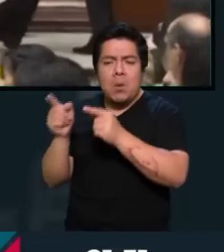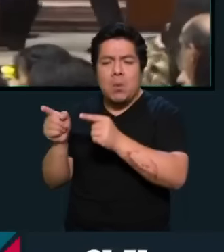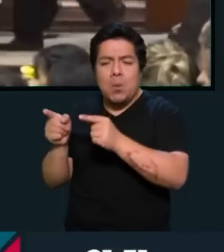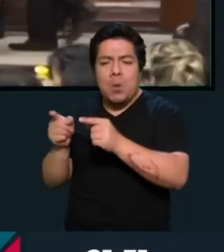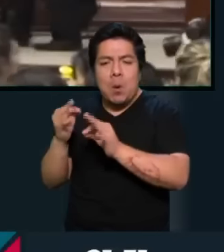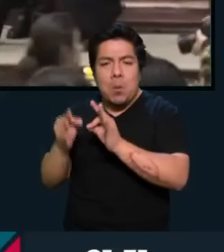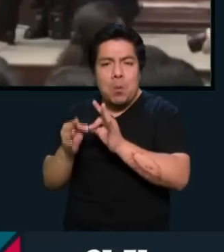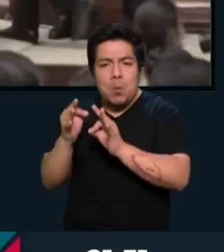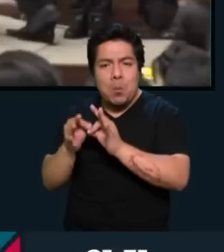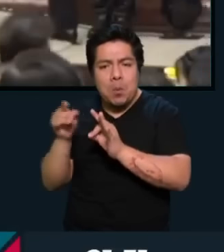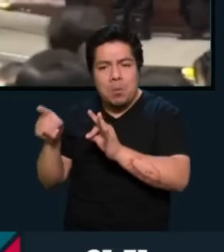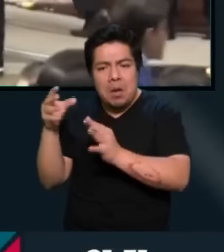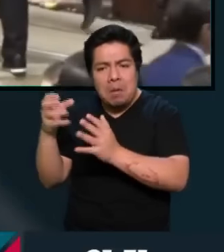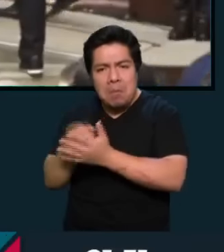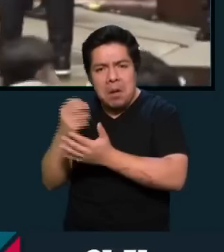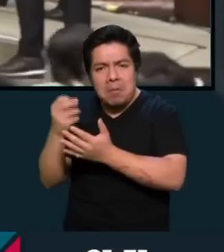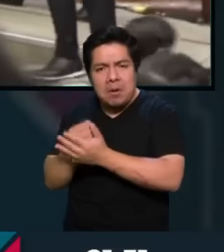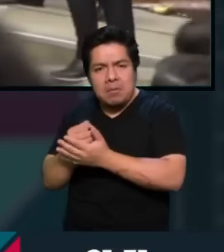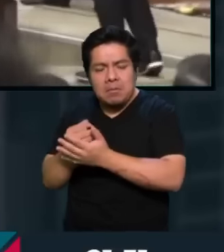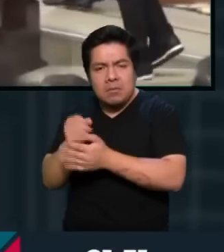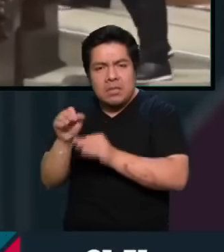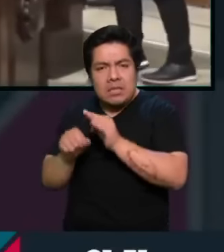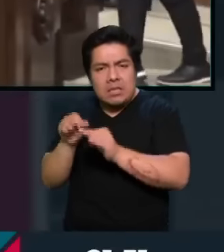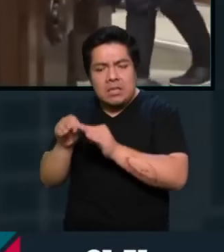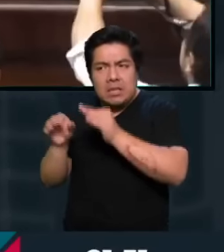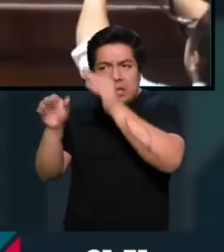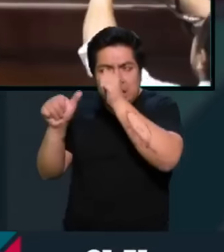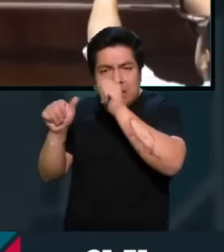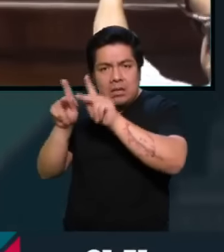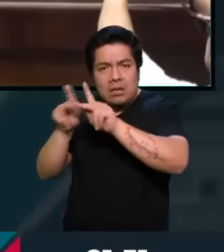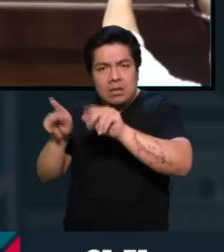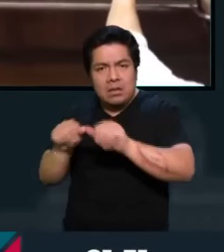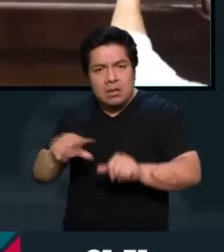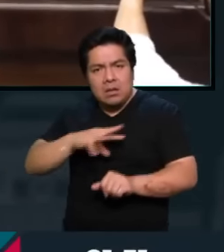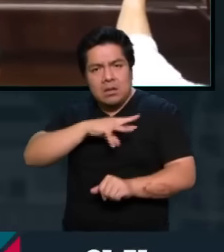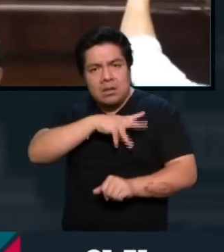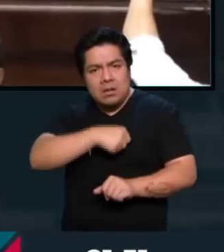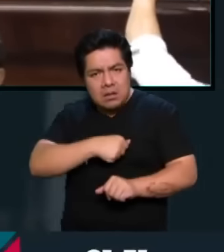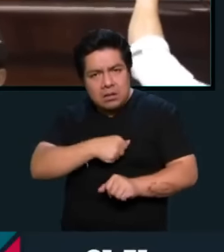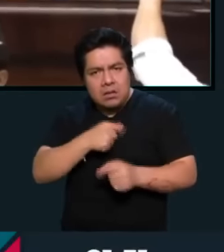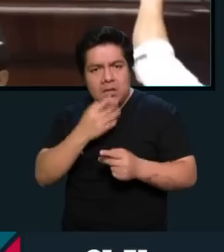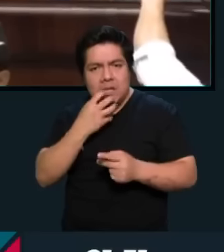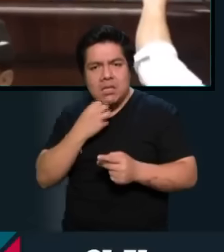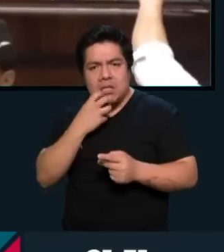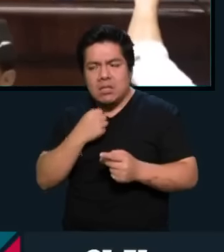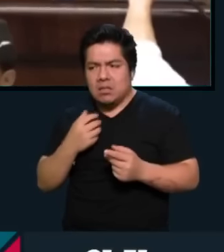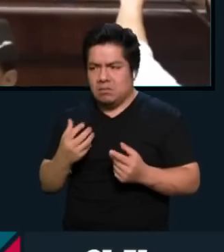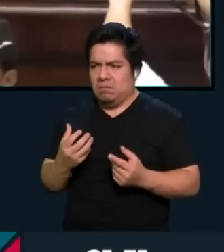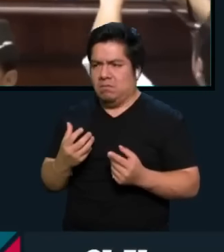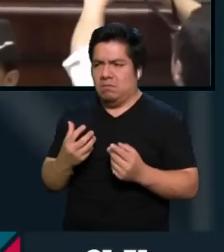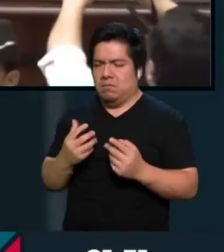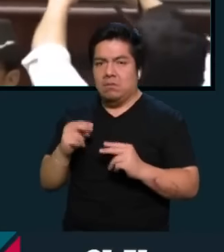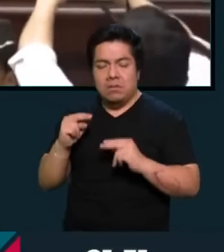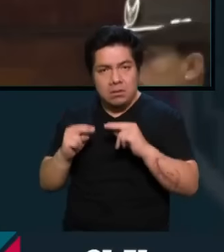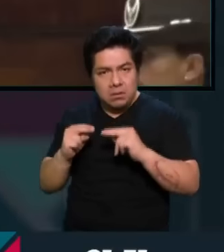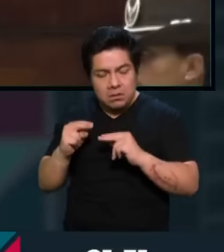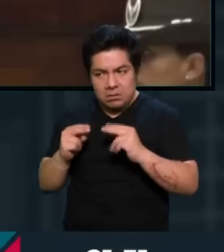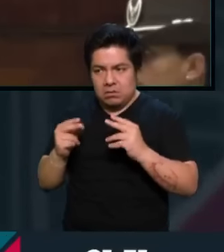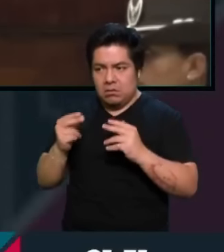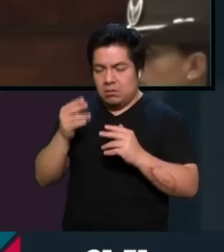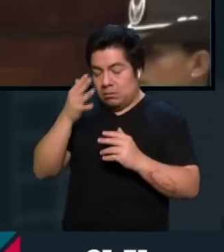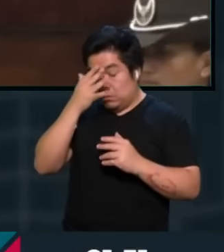cumplimiento de sus metas sea lograr el acuerdo de paz entre los palestinos Isra e israelíes imagínate el nivel de